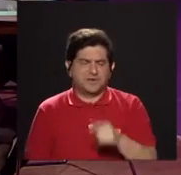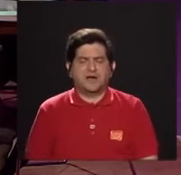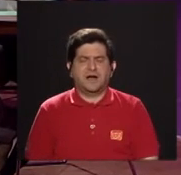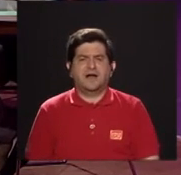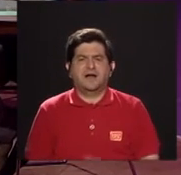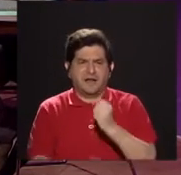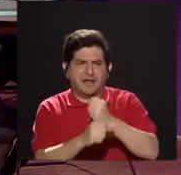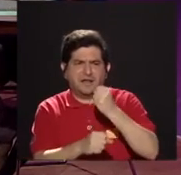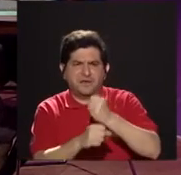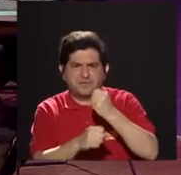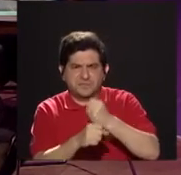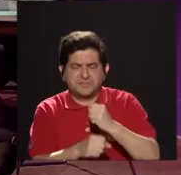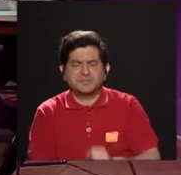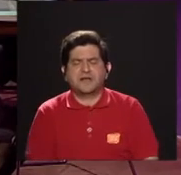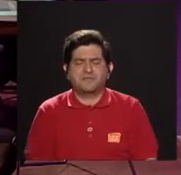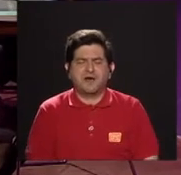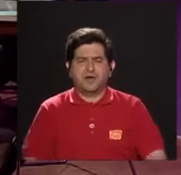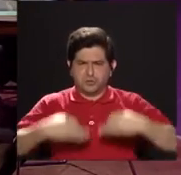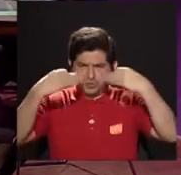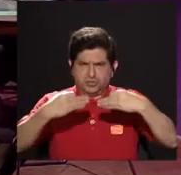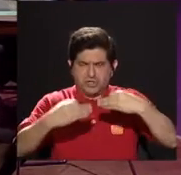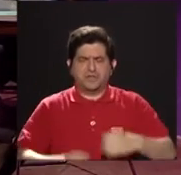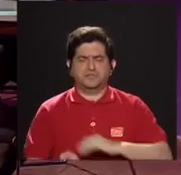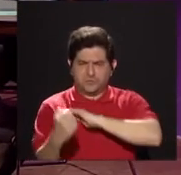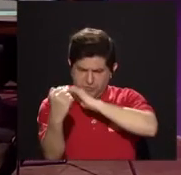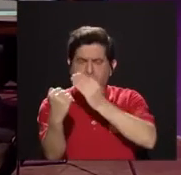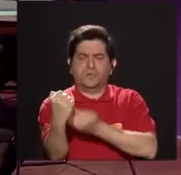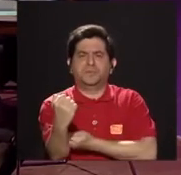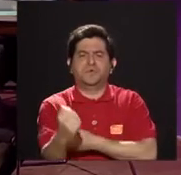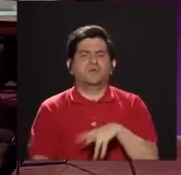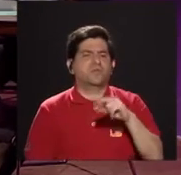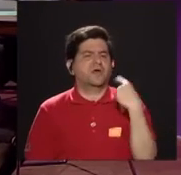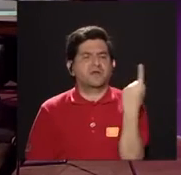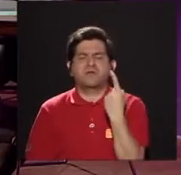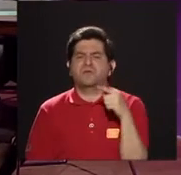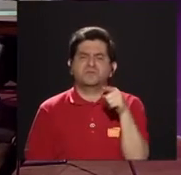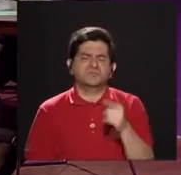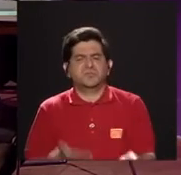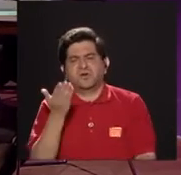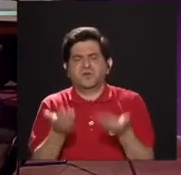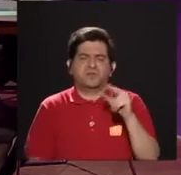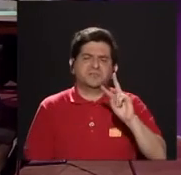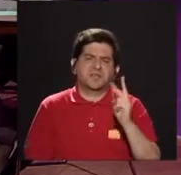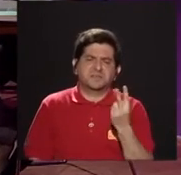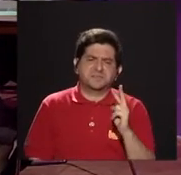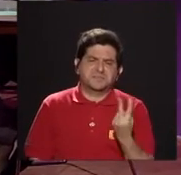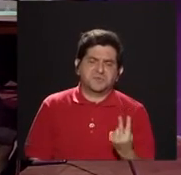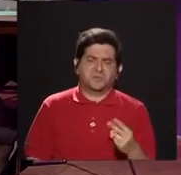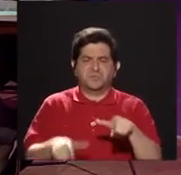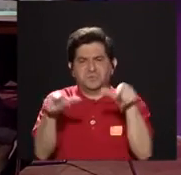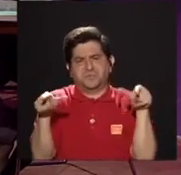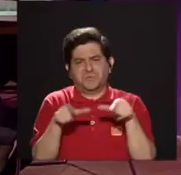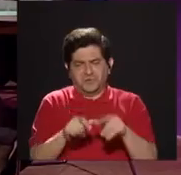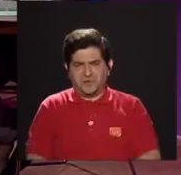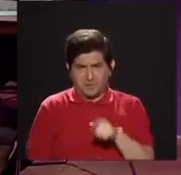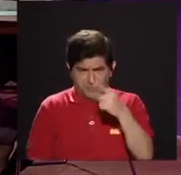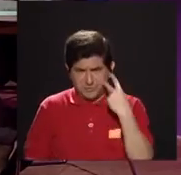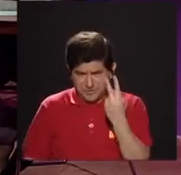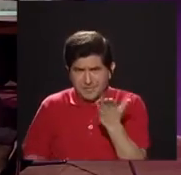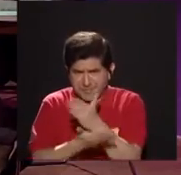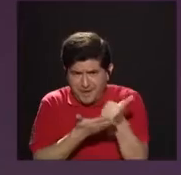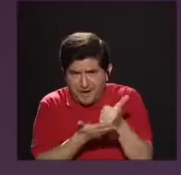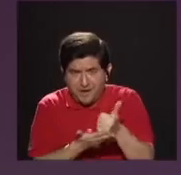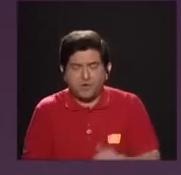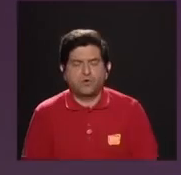decisión? A los positivos, ¿verdad? A los uh-huh. que dan poder, uh-huh. no a quedarse siempre de segundas. Yo apuesto ¿Visualizan siempre, algo? Sí,